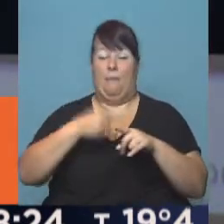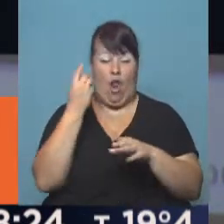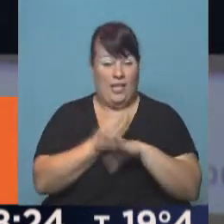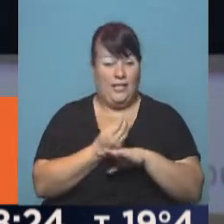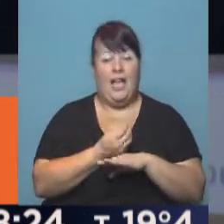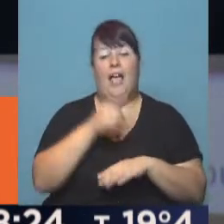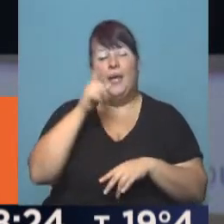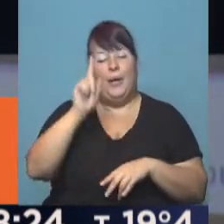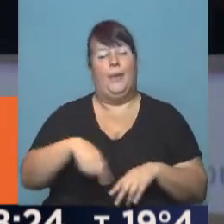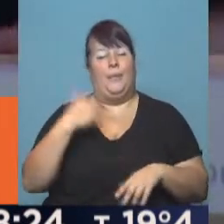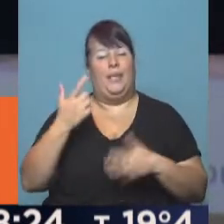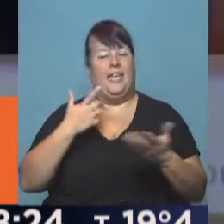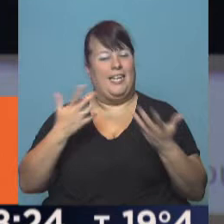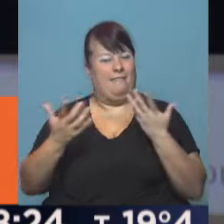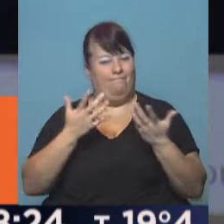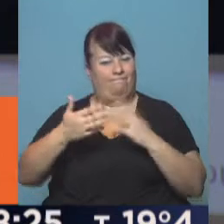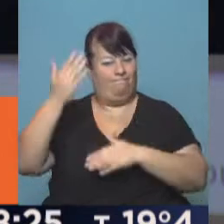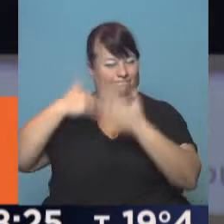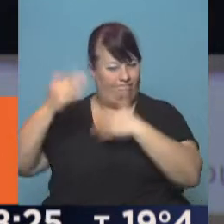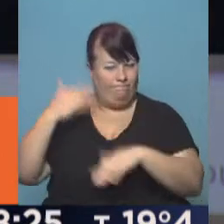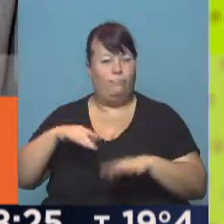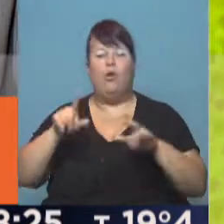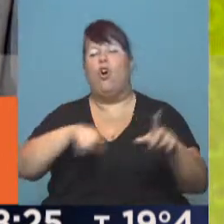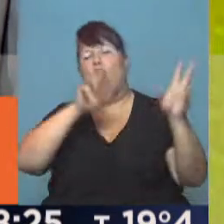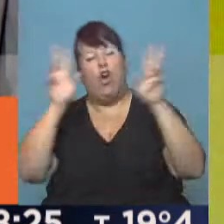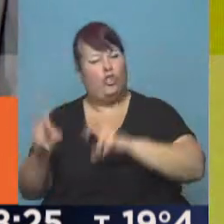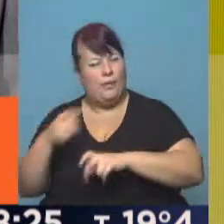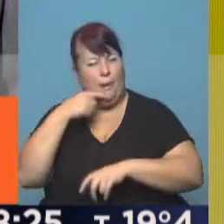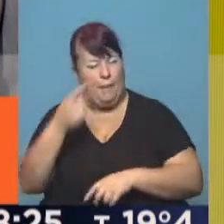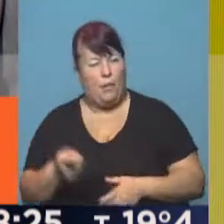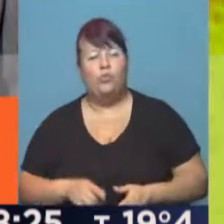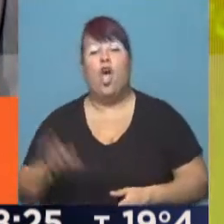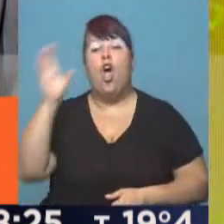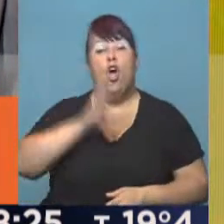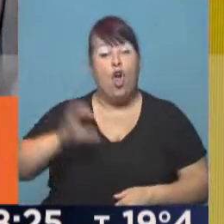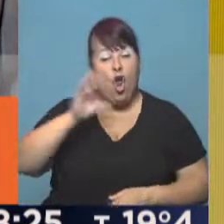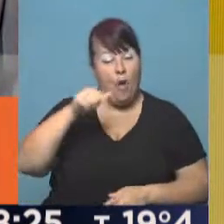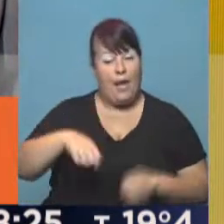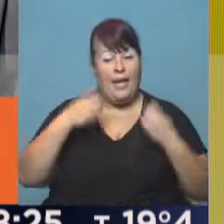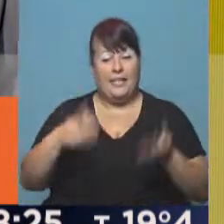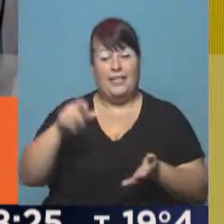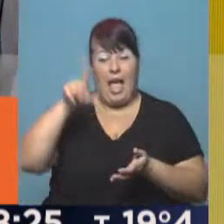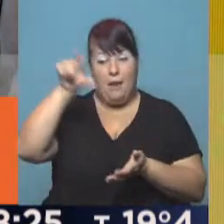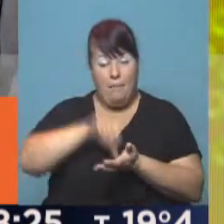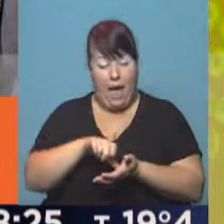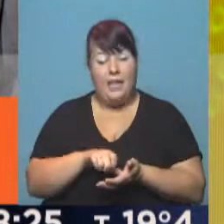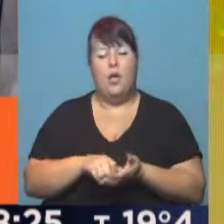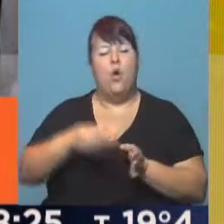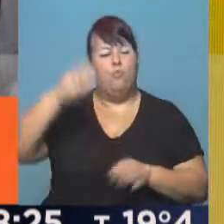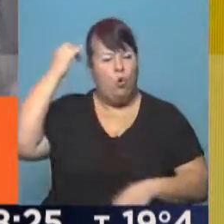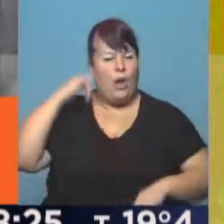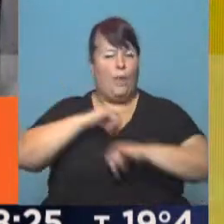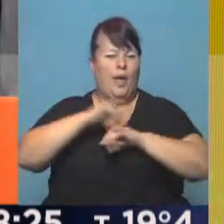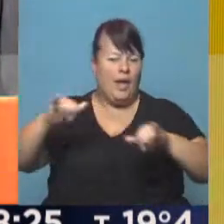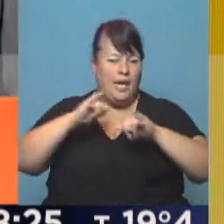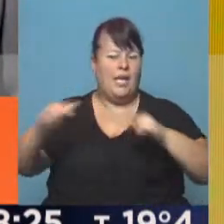política está generando un ambiente de retrocesos. Erika, otra cuestión para consultarte es Colombia, el presente hoy de ese país. Varias veces se ha